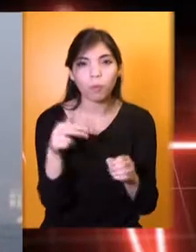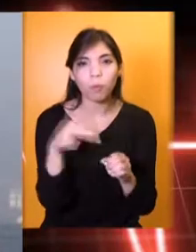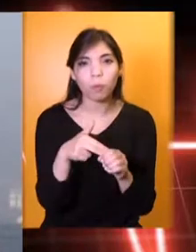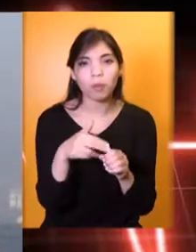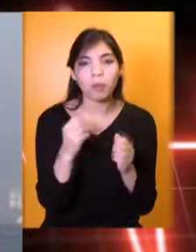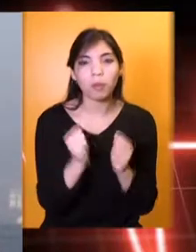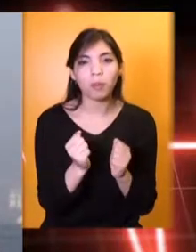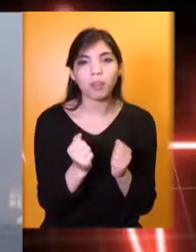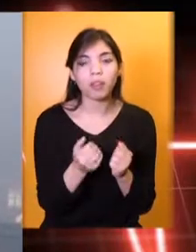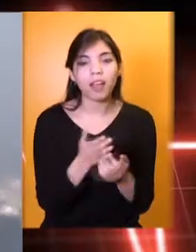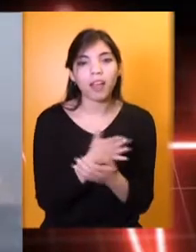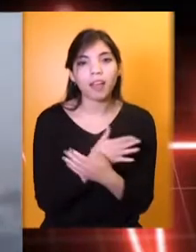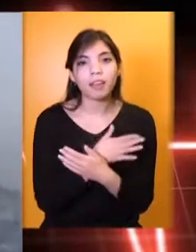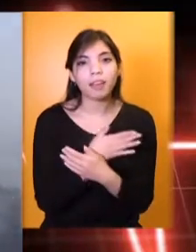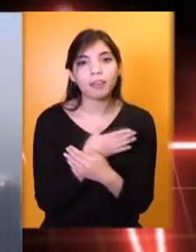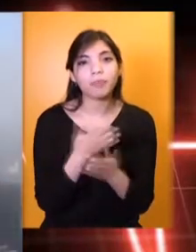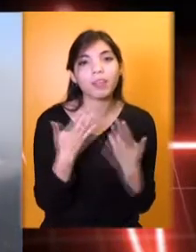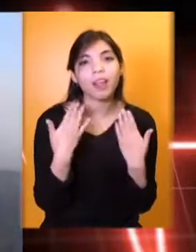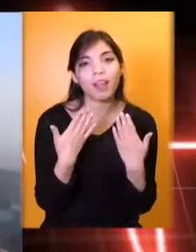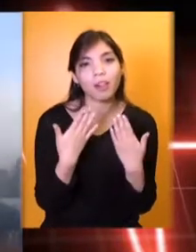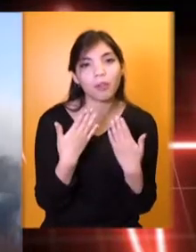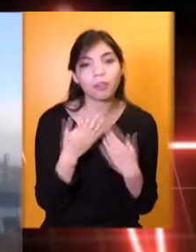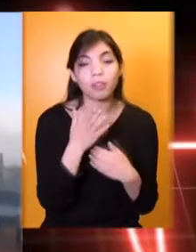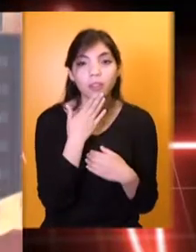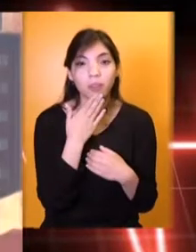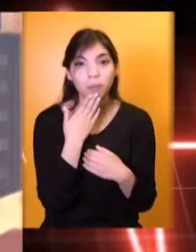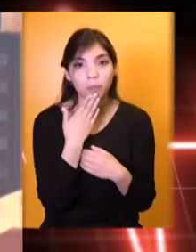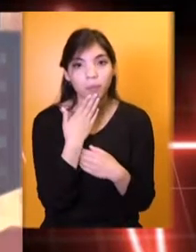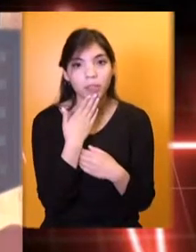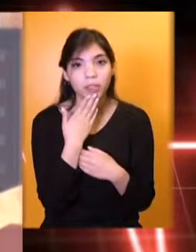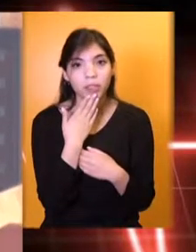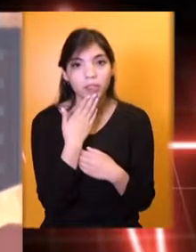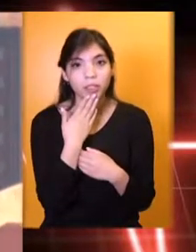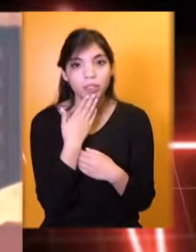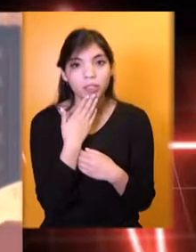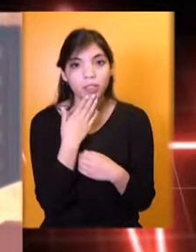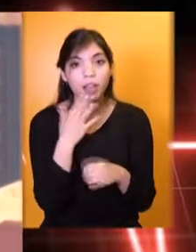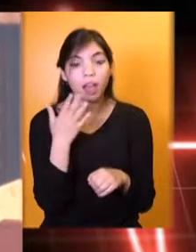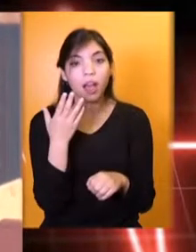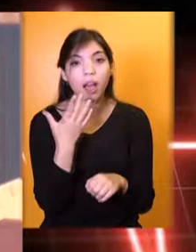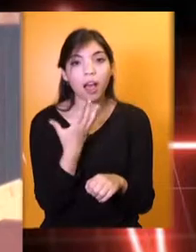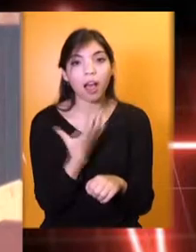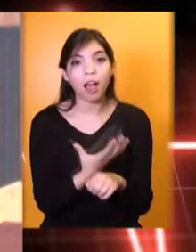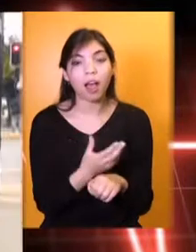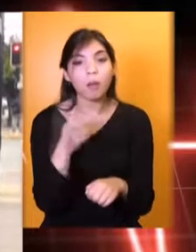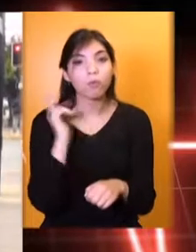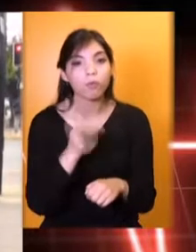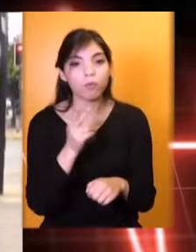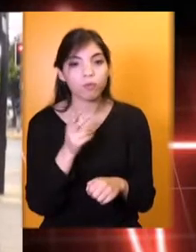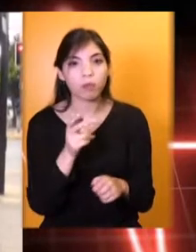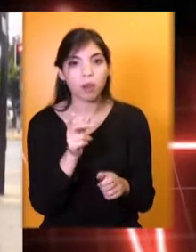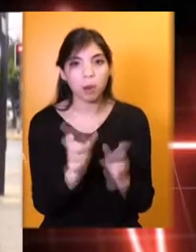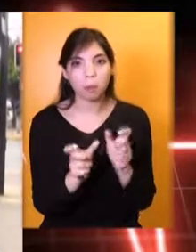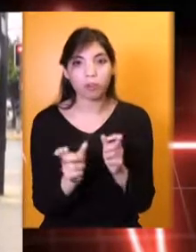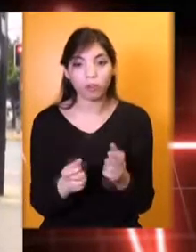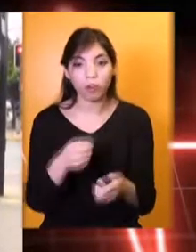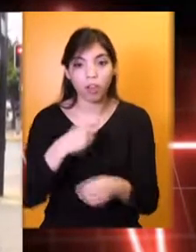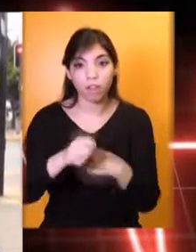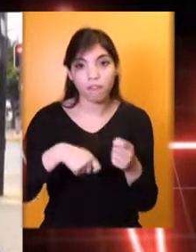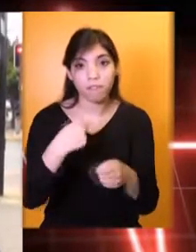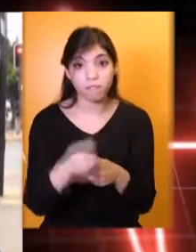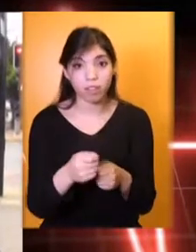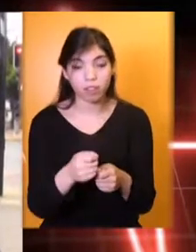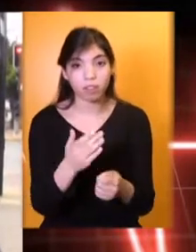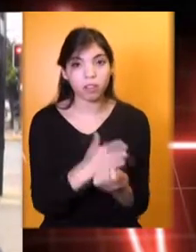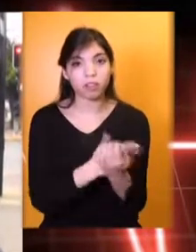calefacción, añadiendo que pueden aplicarse restricciones, por ejemplo, a quienes venden la leña. Yo conozco esas medidas y hice un